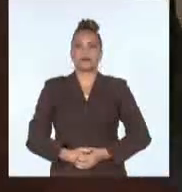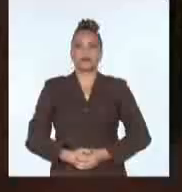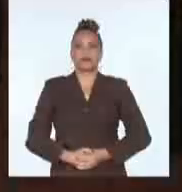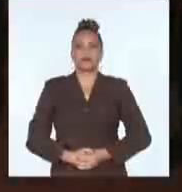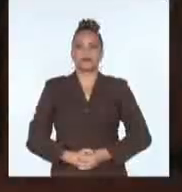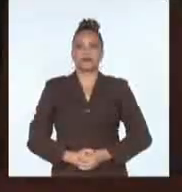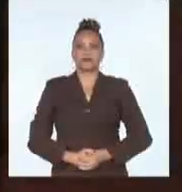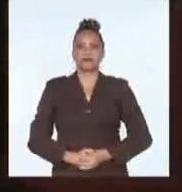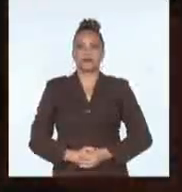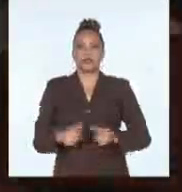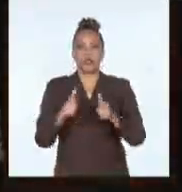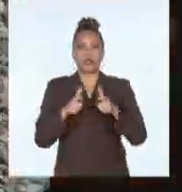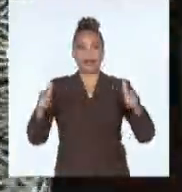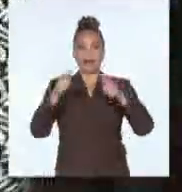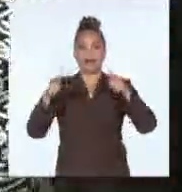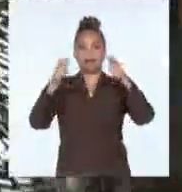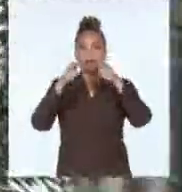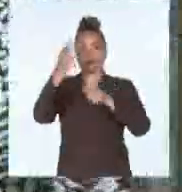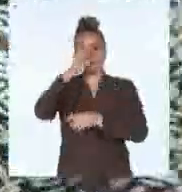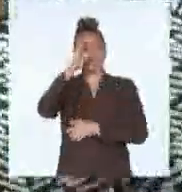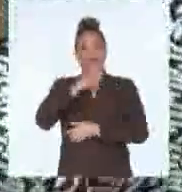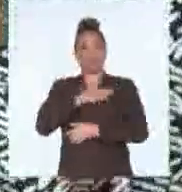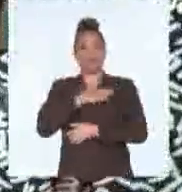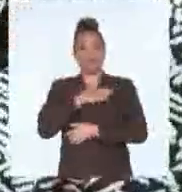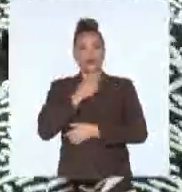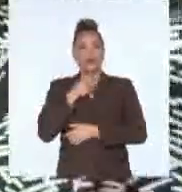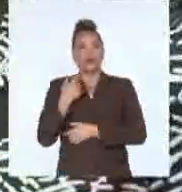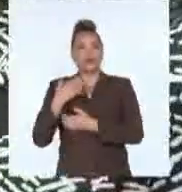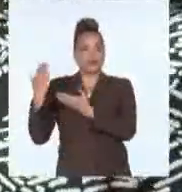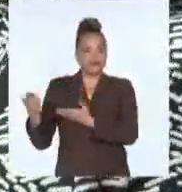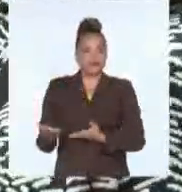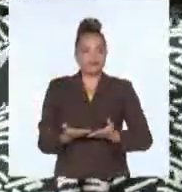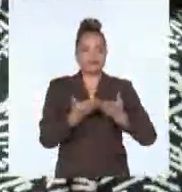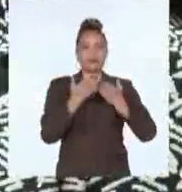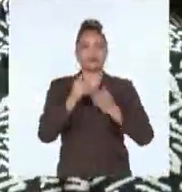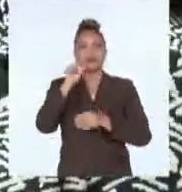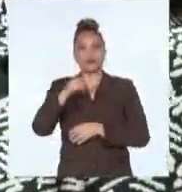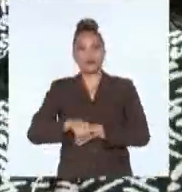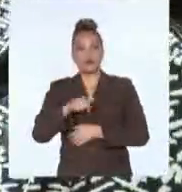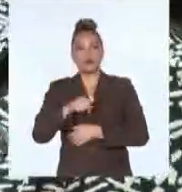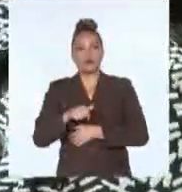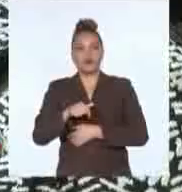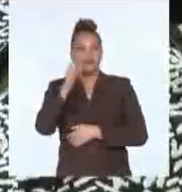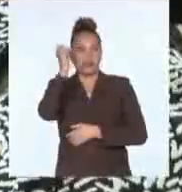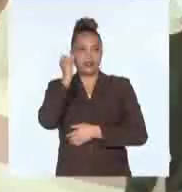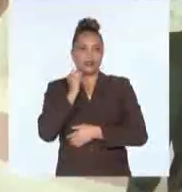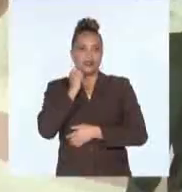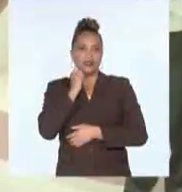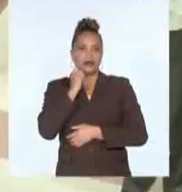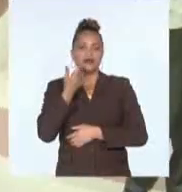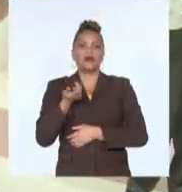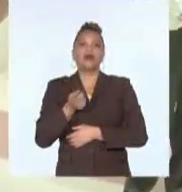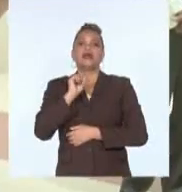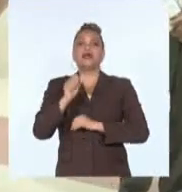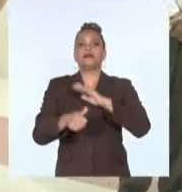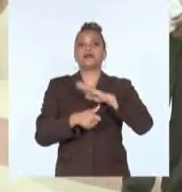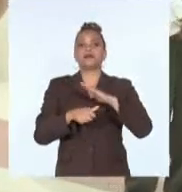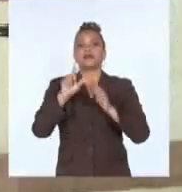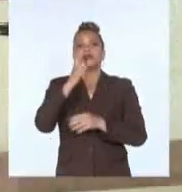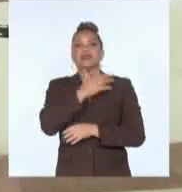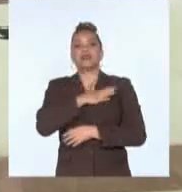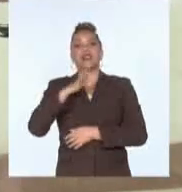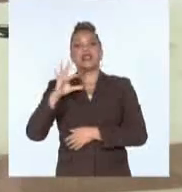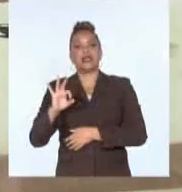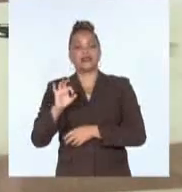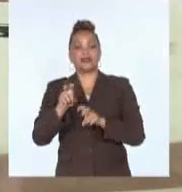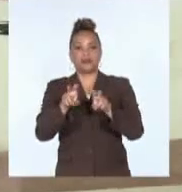En el Capitolio Nacional, con todos los honores que corresponden a su cargo y a la hermandad entre ambos pueblos, dirigentes de la Asamblea